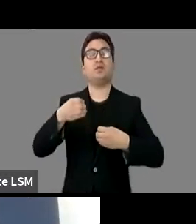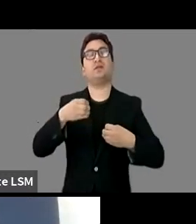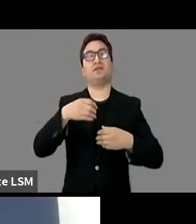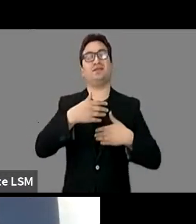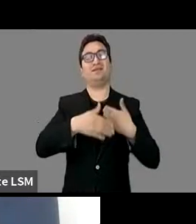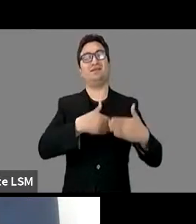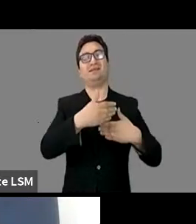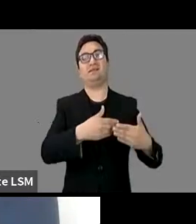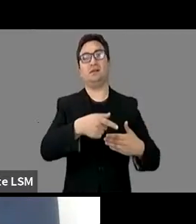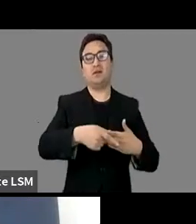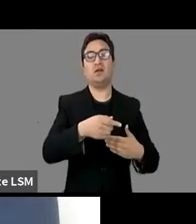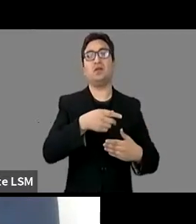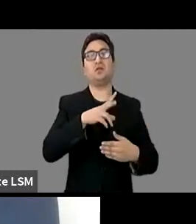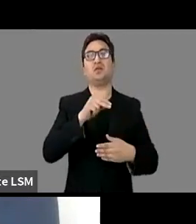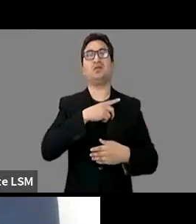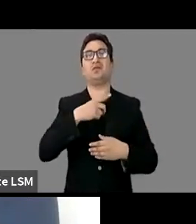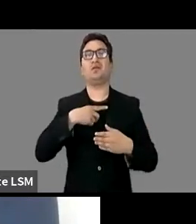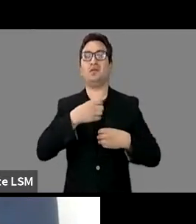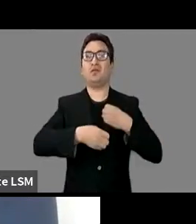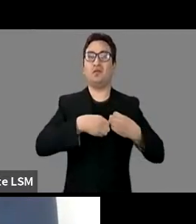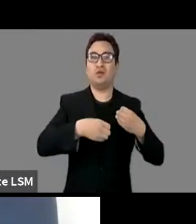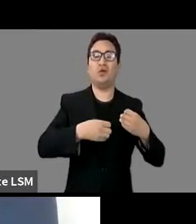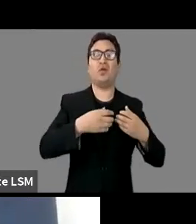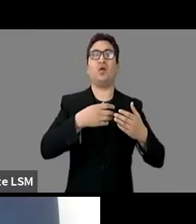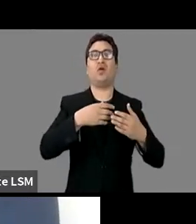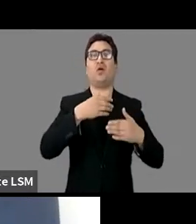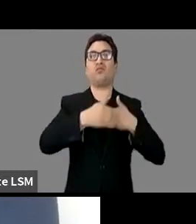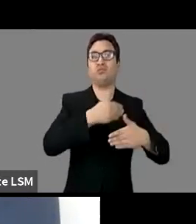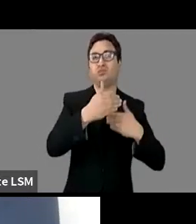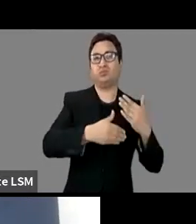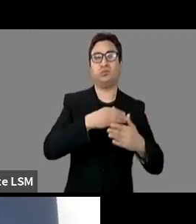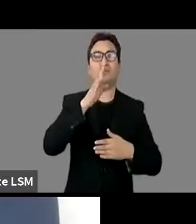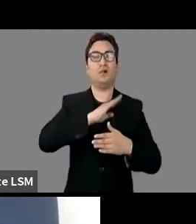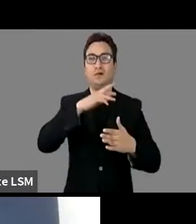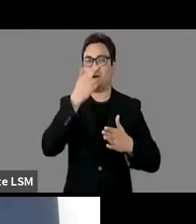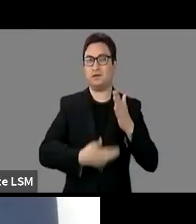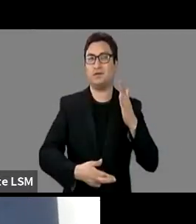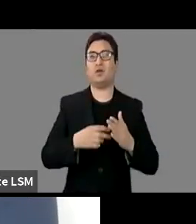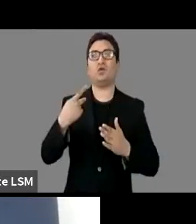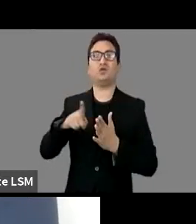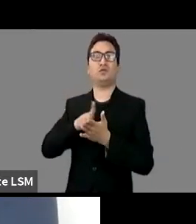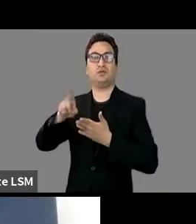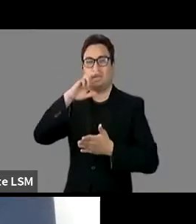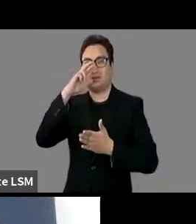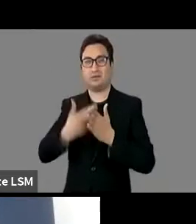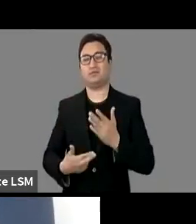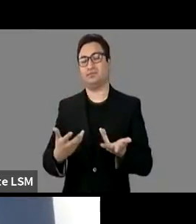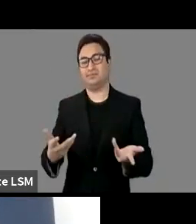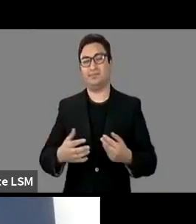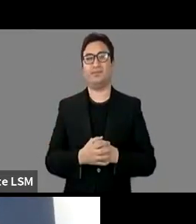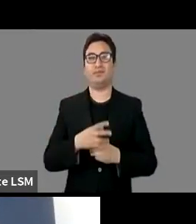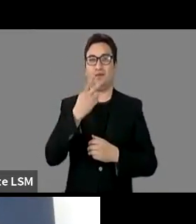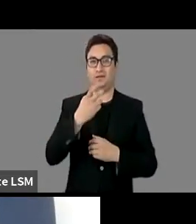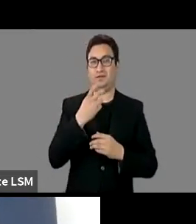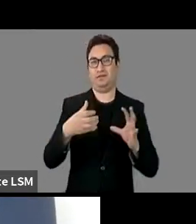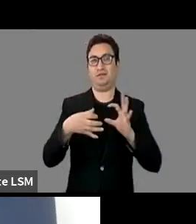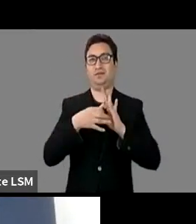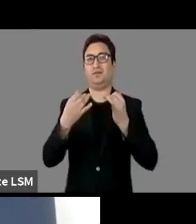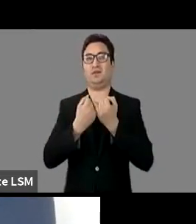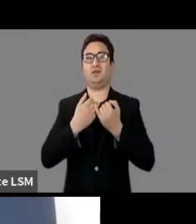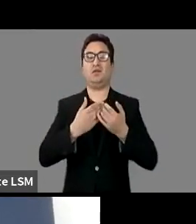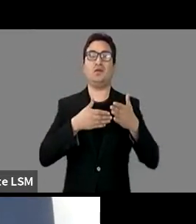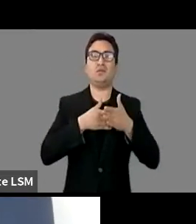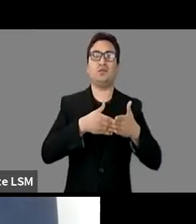al procedimiento o en denegación de sus derechos. Y muy relacionado con esto tiene que ver con las barreras de